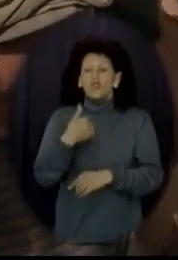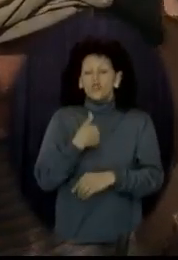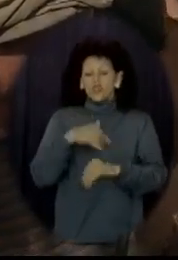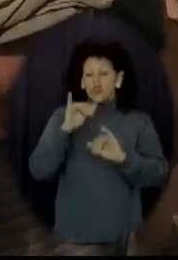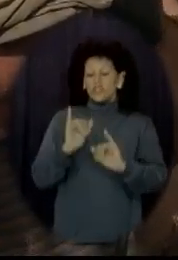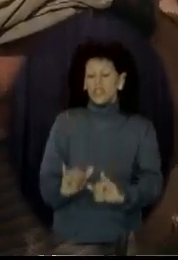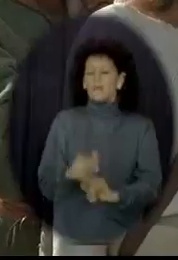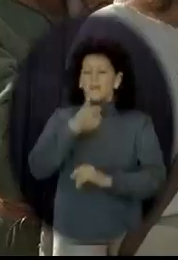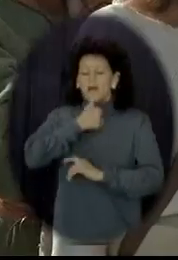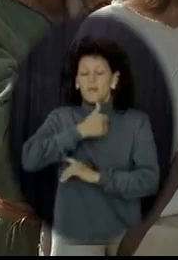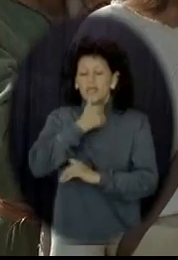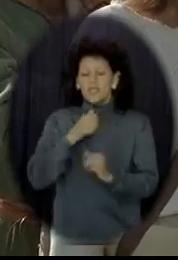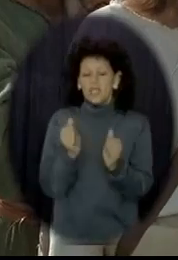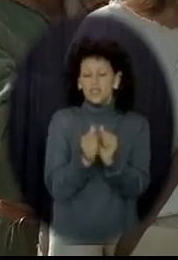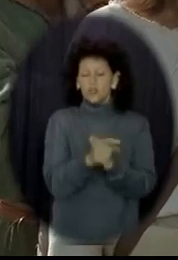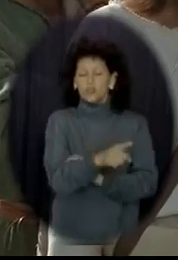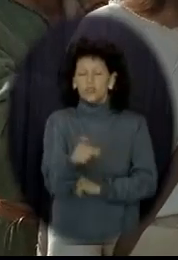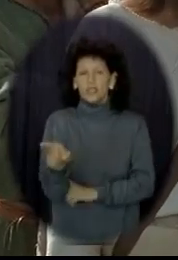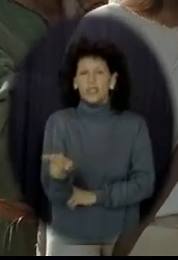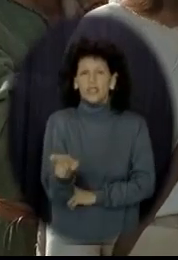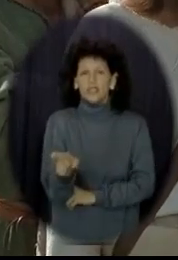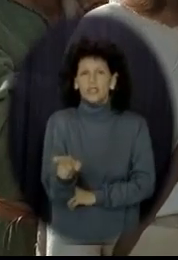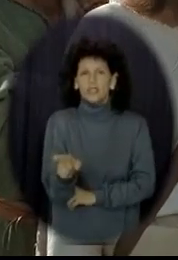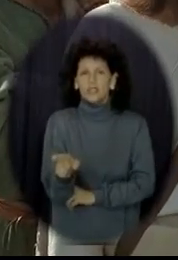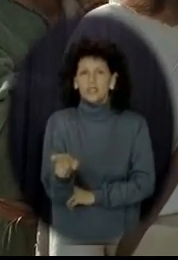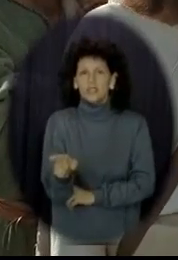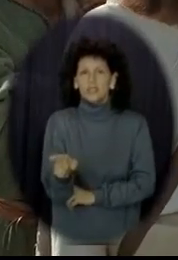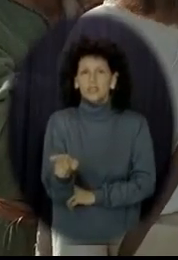que estar con ustedes y soportarlos?